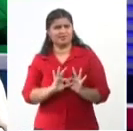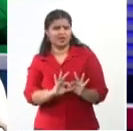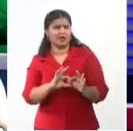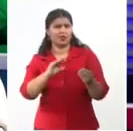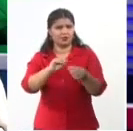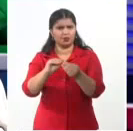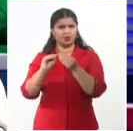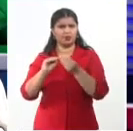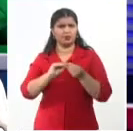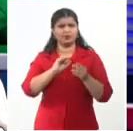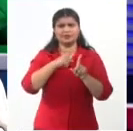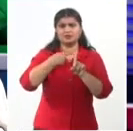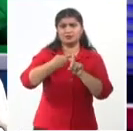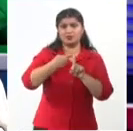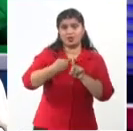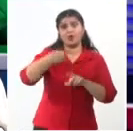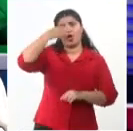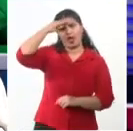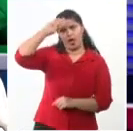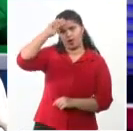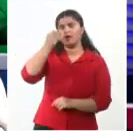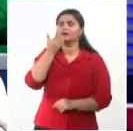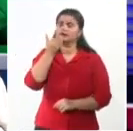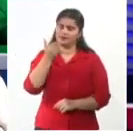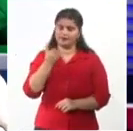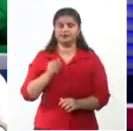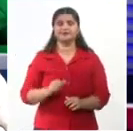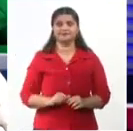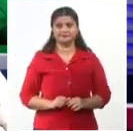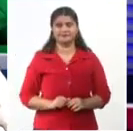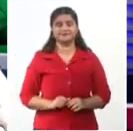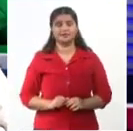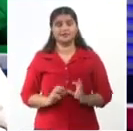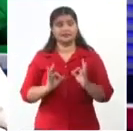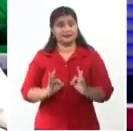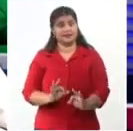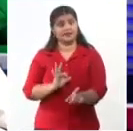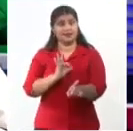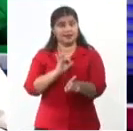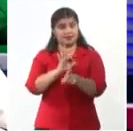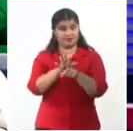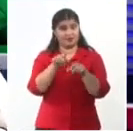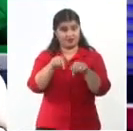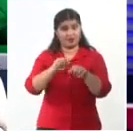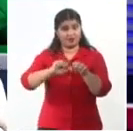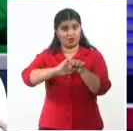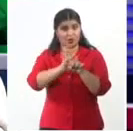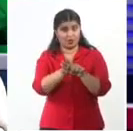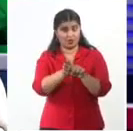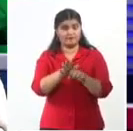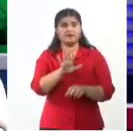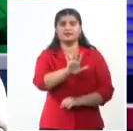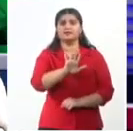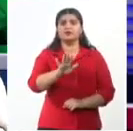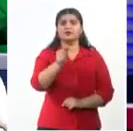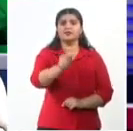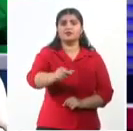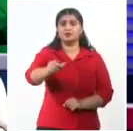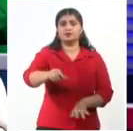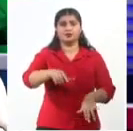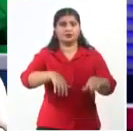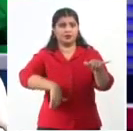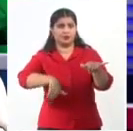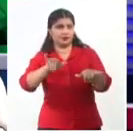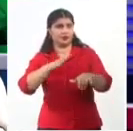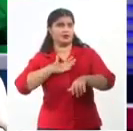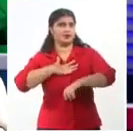inferior en comparación. Siempre mencionamos los 2 evacuados, los 55 retornados a sus